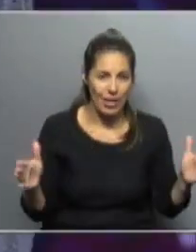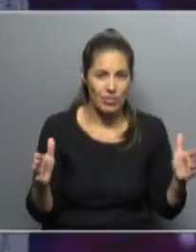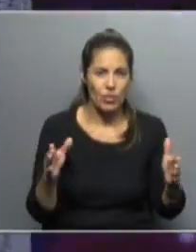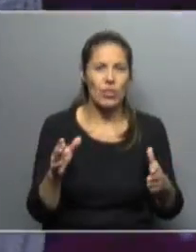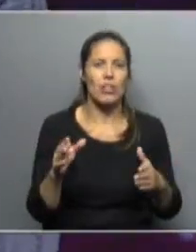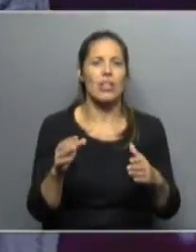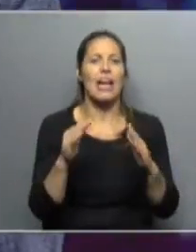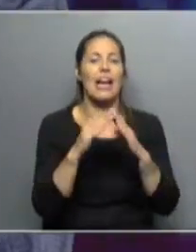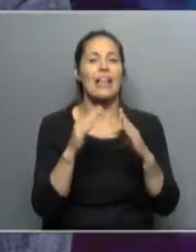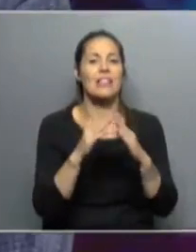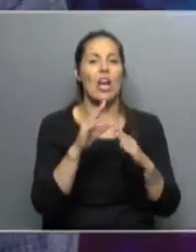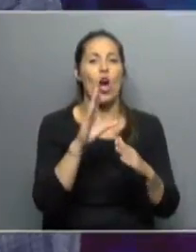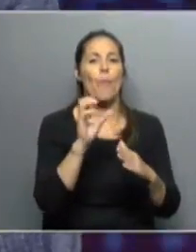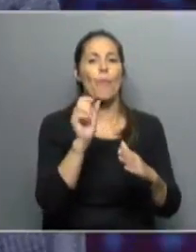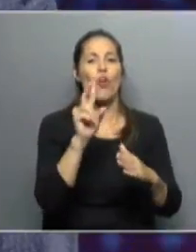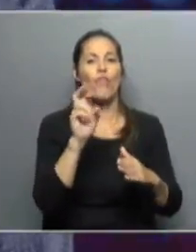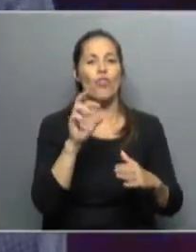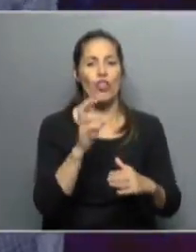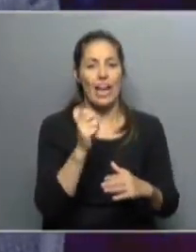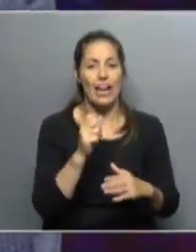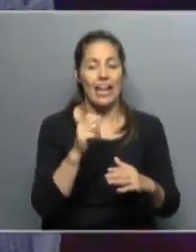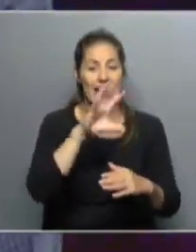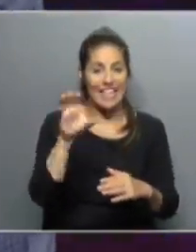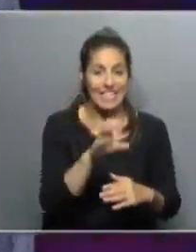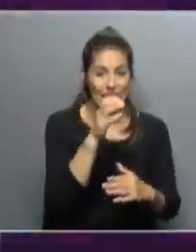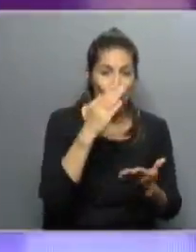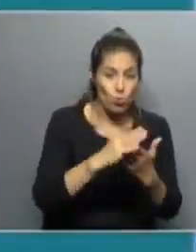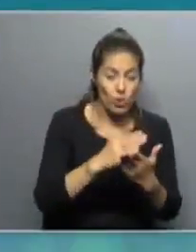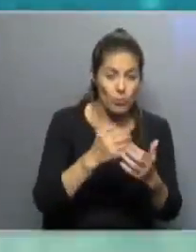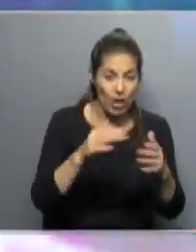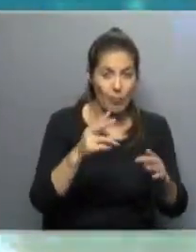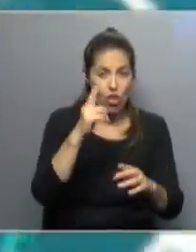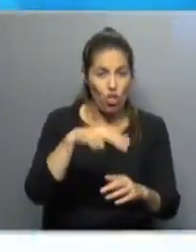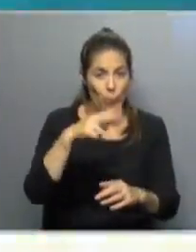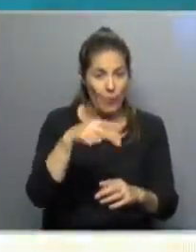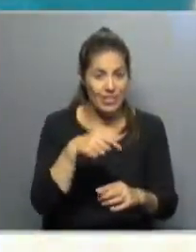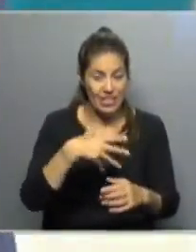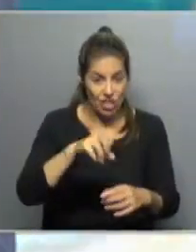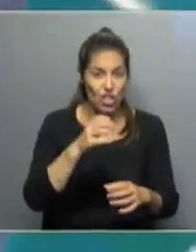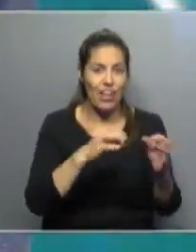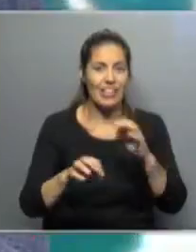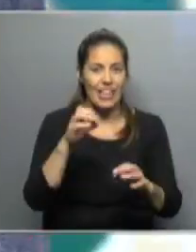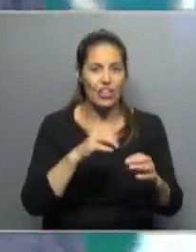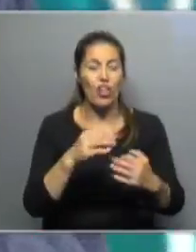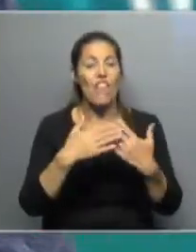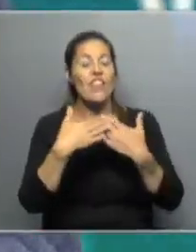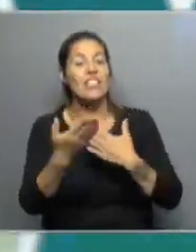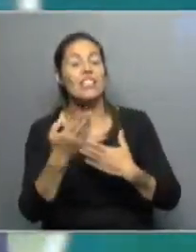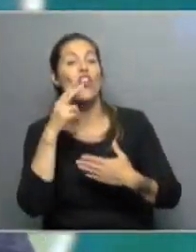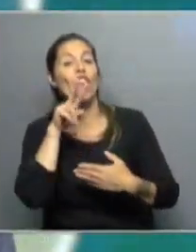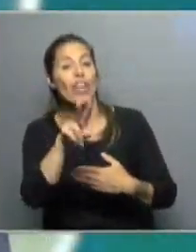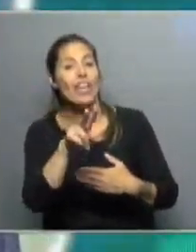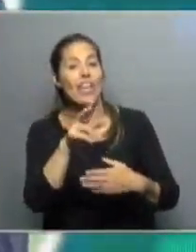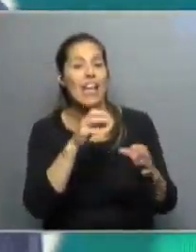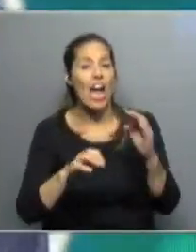de la Pólvora, allá en el Cerro, que es lo último, se abrió hace unos meses, he llevado obra de teatro. ¿Y qué se da? El vecino ve la obra, se sienta, se pone